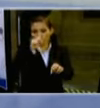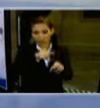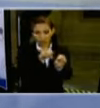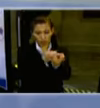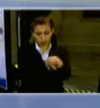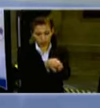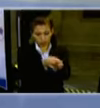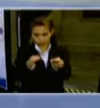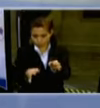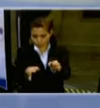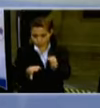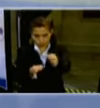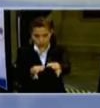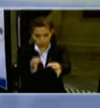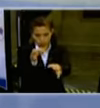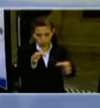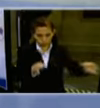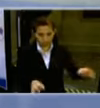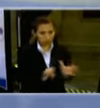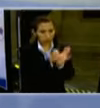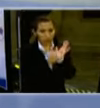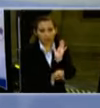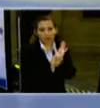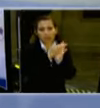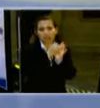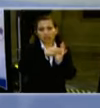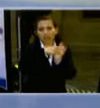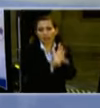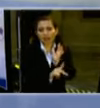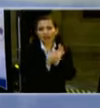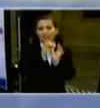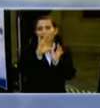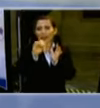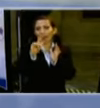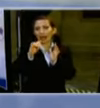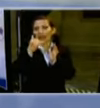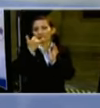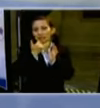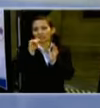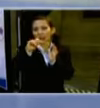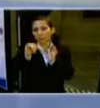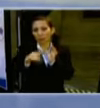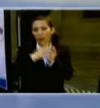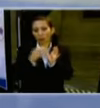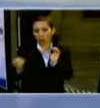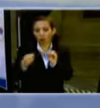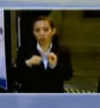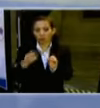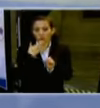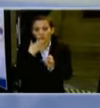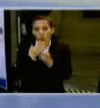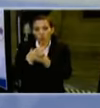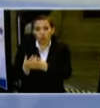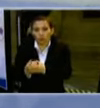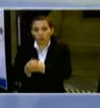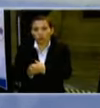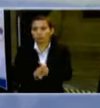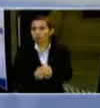mismas, o lo que autores como Shanks, Jacobson y Kaplan llaman emanaciones.